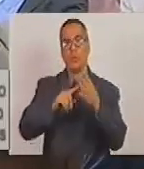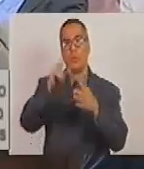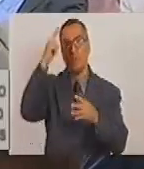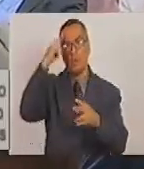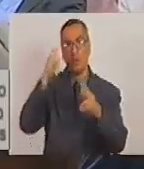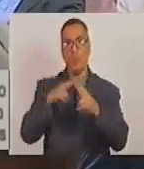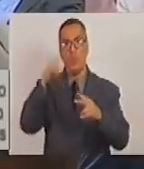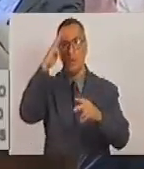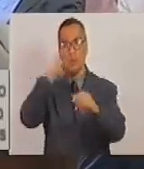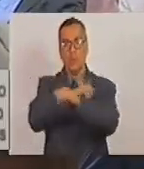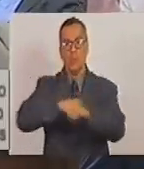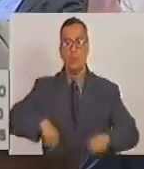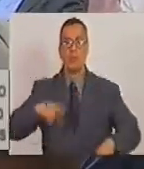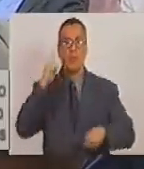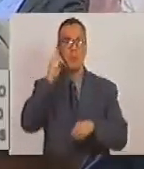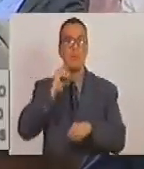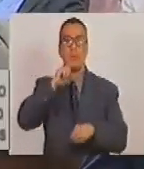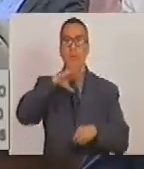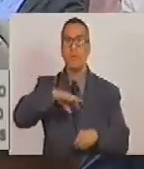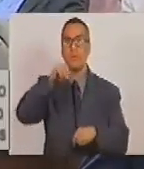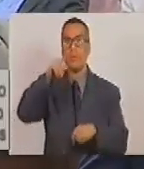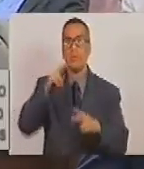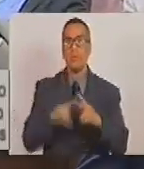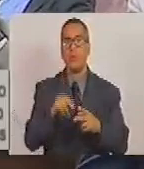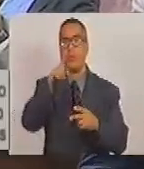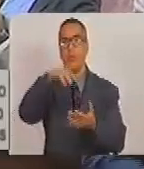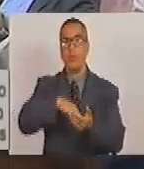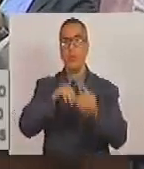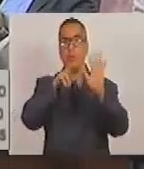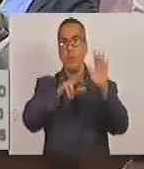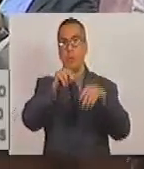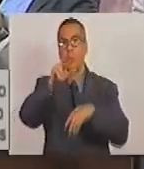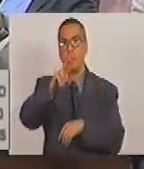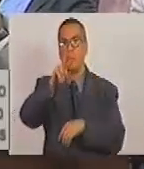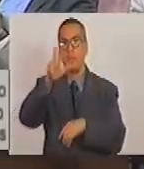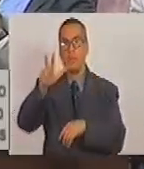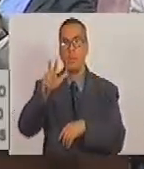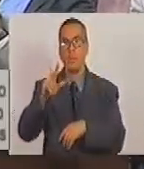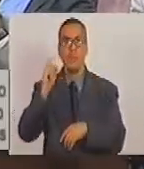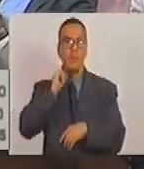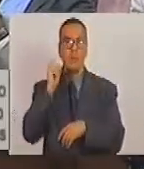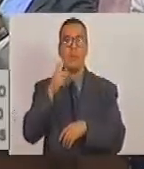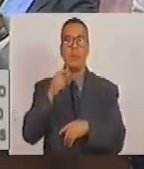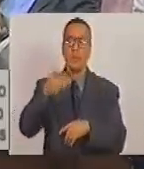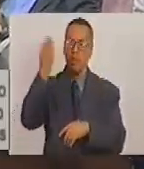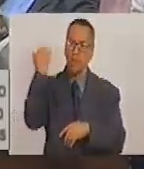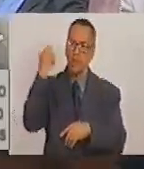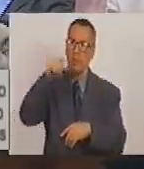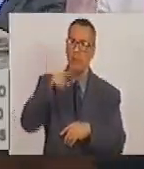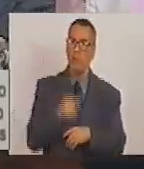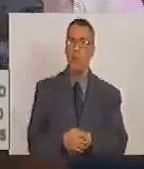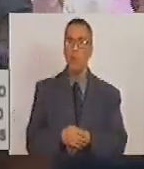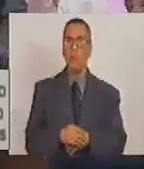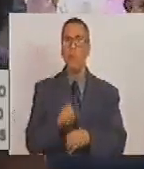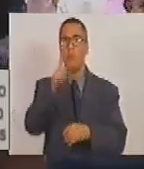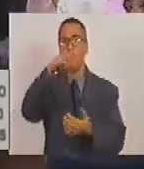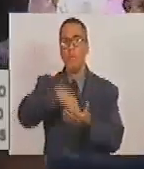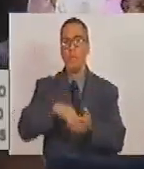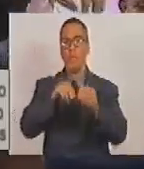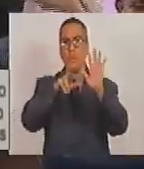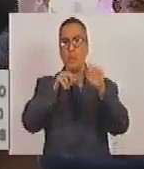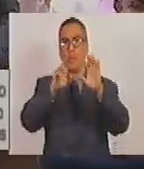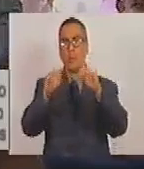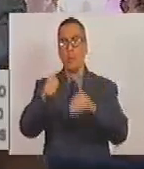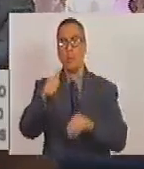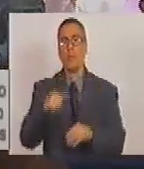Armada Bolivariana. Históricamente se tomó 1823, pero la antigüedad de este componente es desde